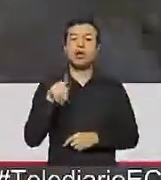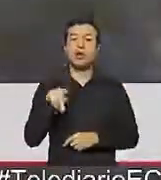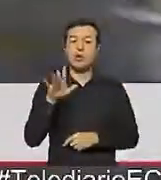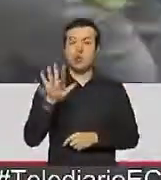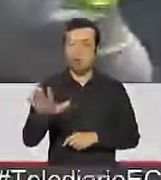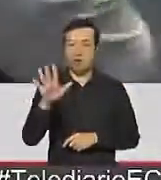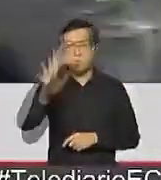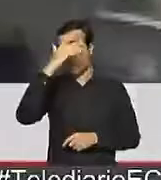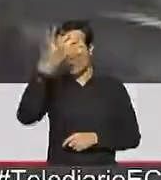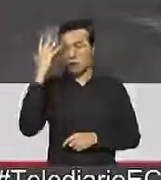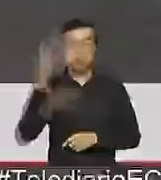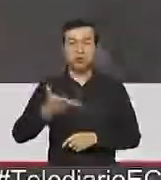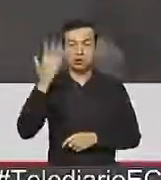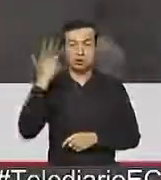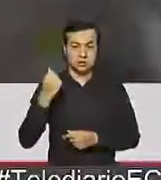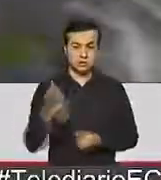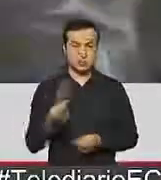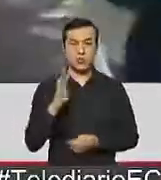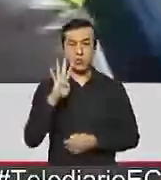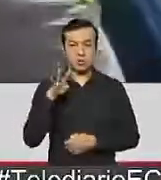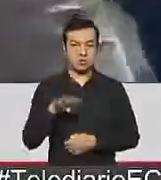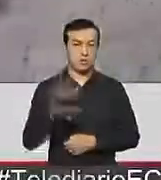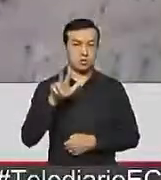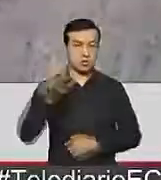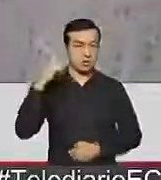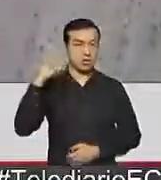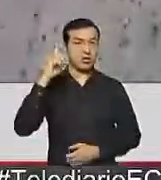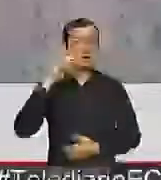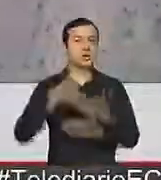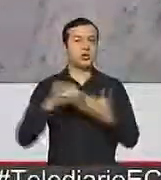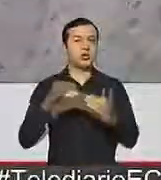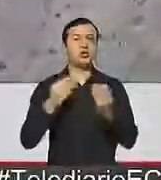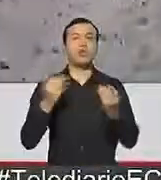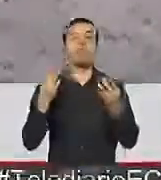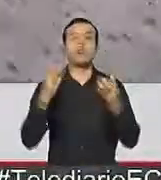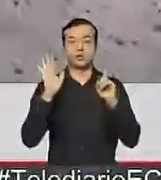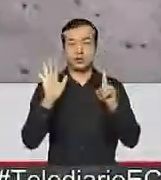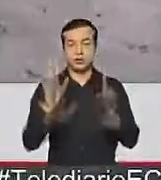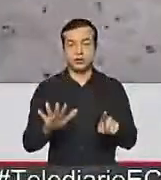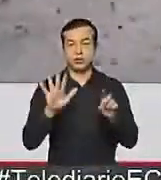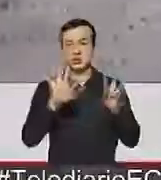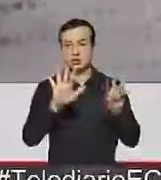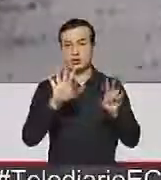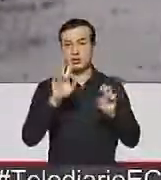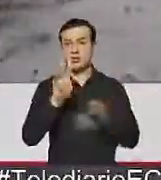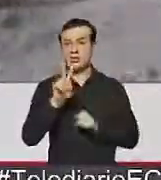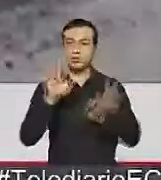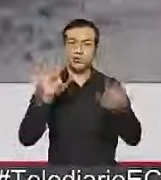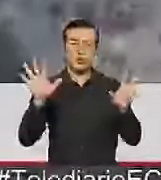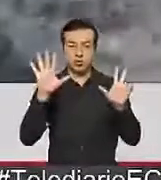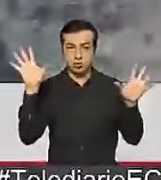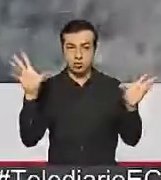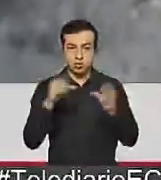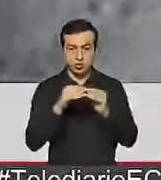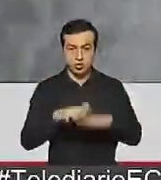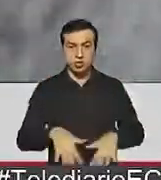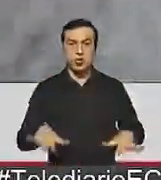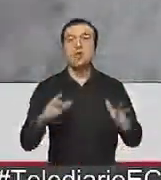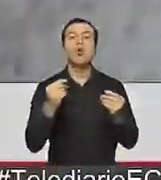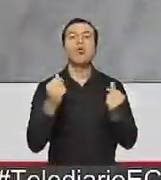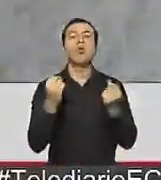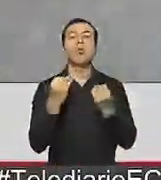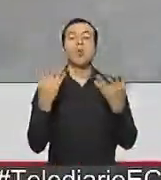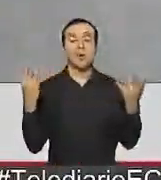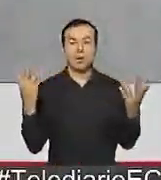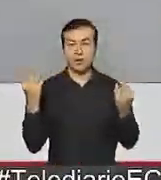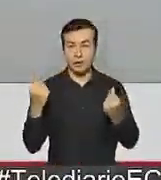administración de Mauricio Rodas, invirtió 4.3 millones para atender 6.798 vías de las más de 11.000 que tiene Quito. Eso significaría que